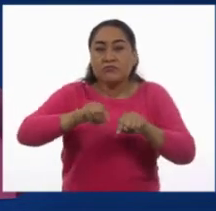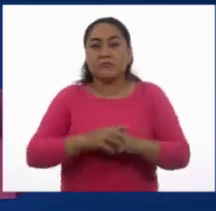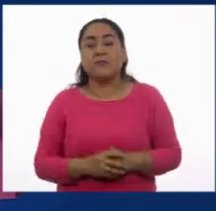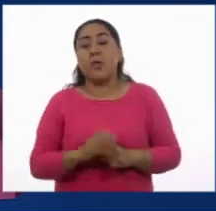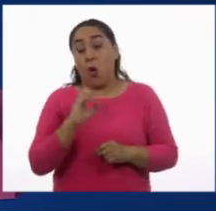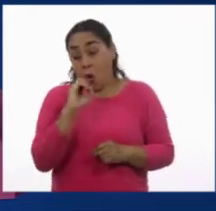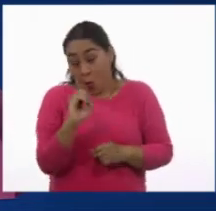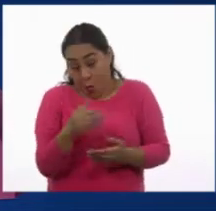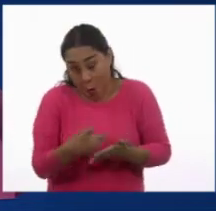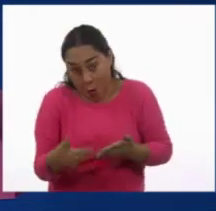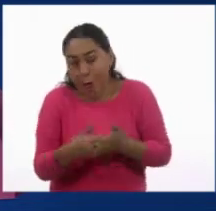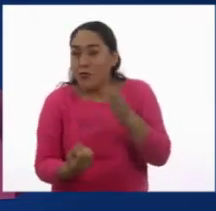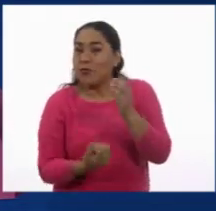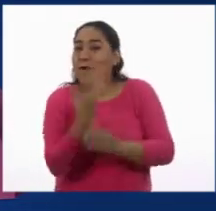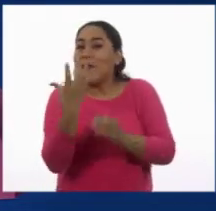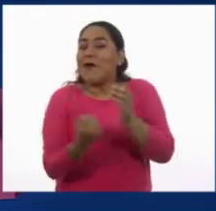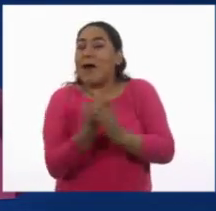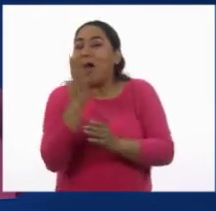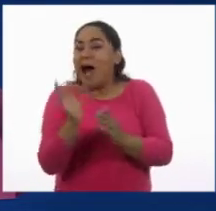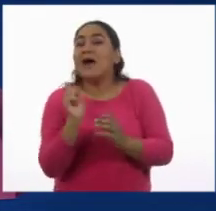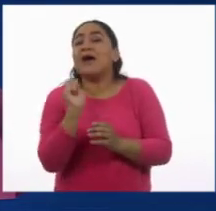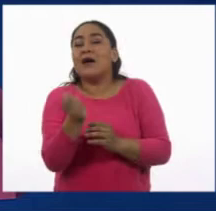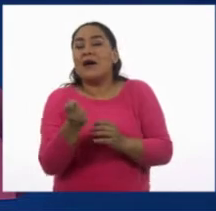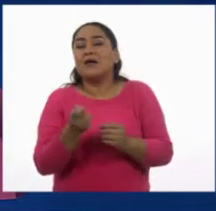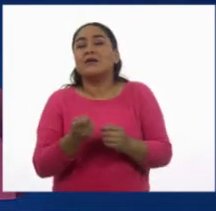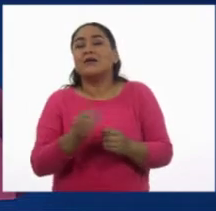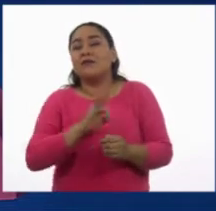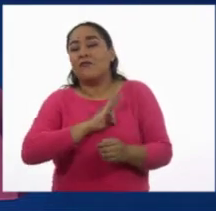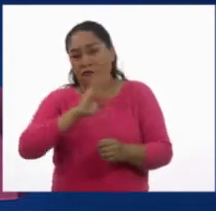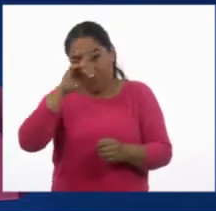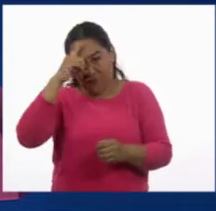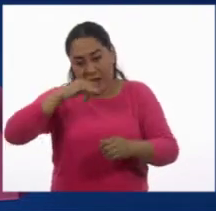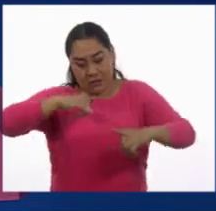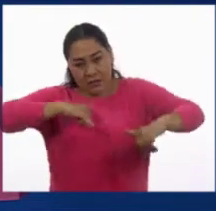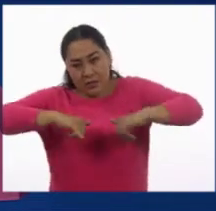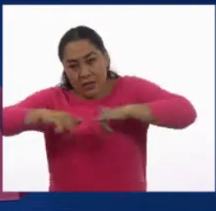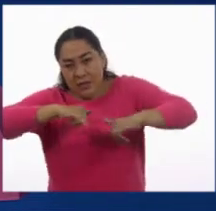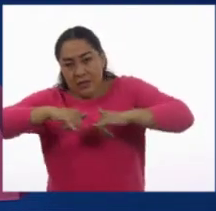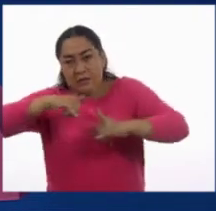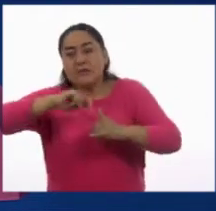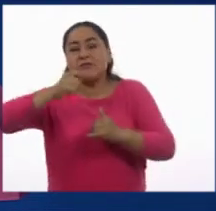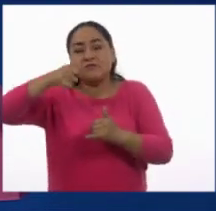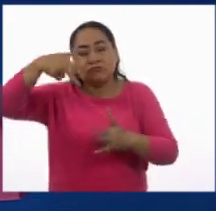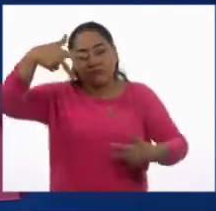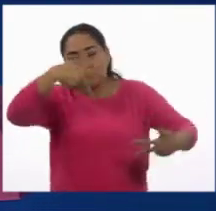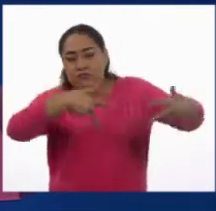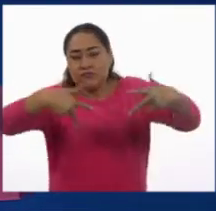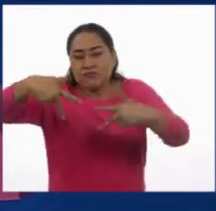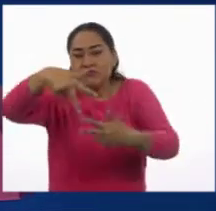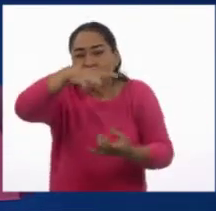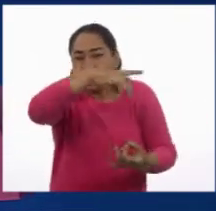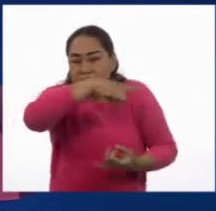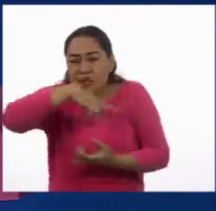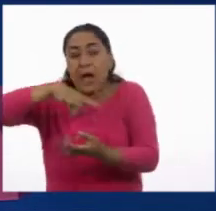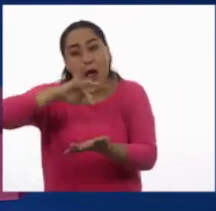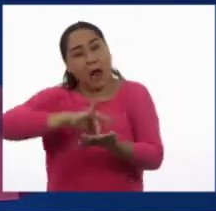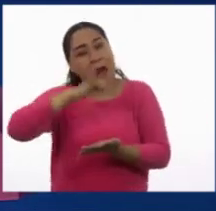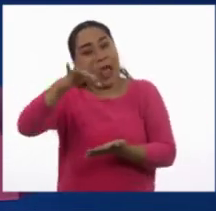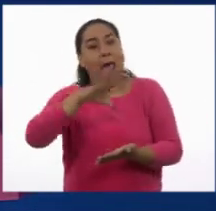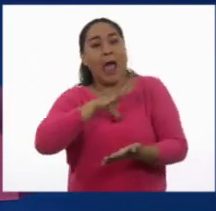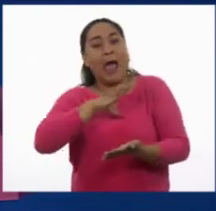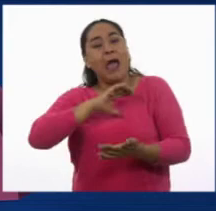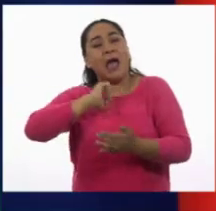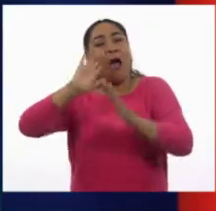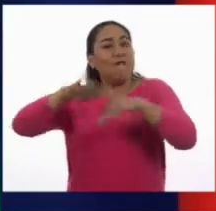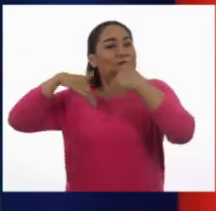los modernos sistemas de geolocalización que son posibles gracias a la existencia de los satélites